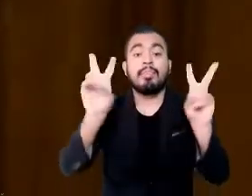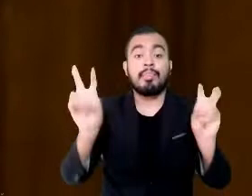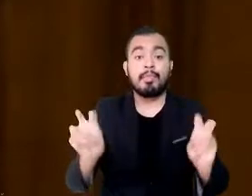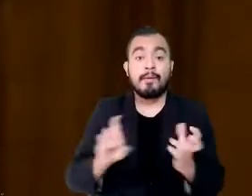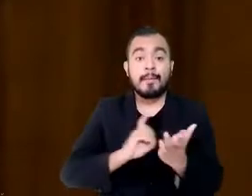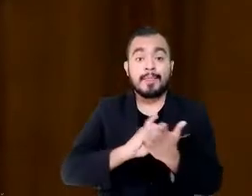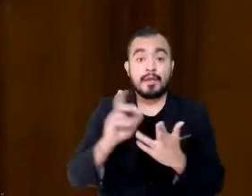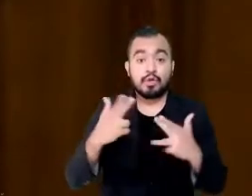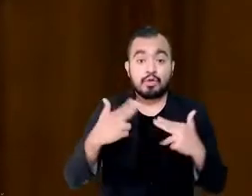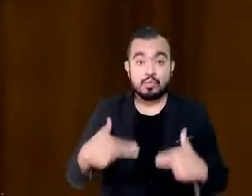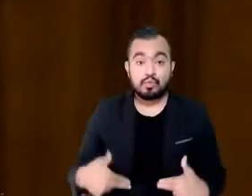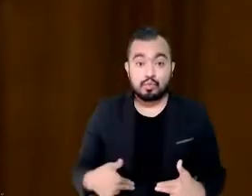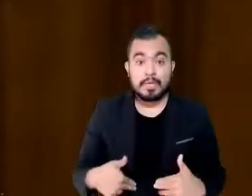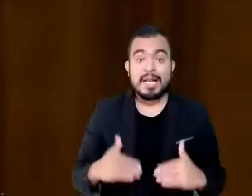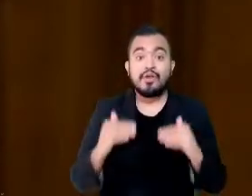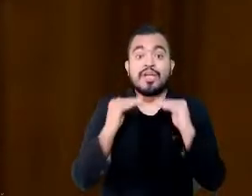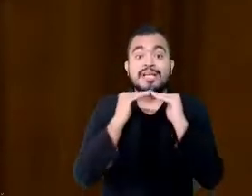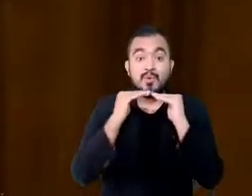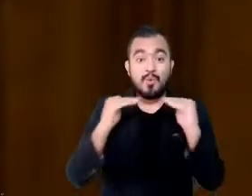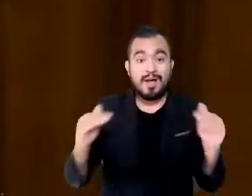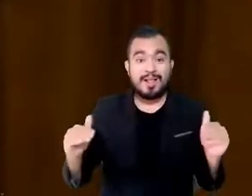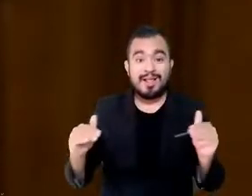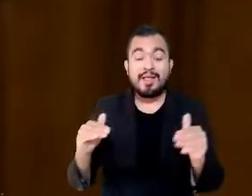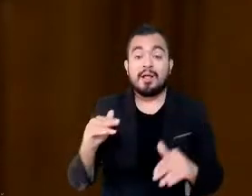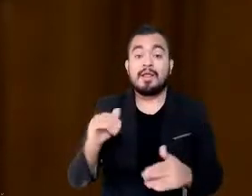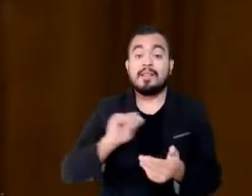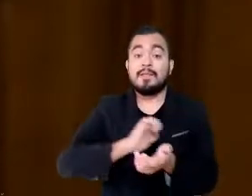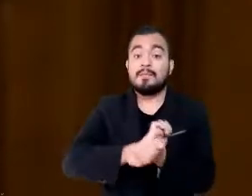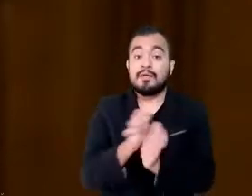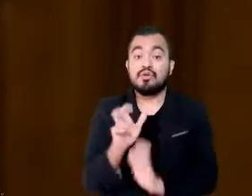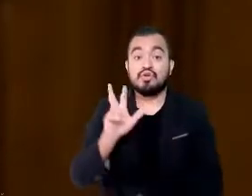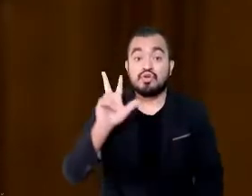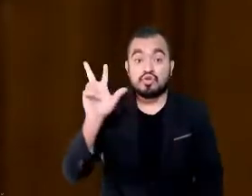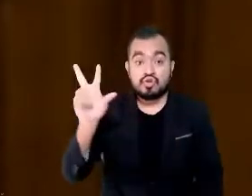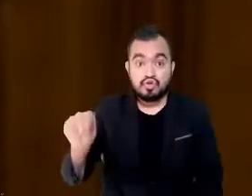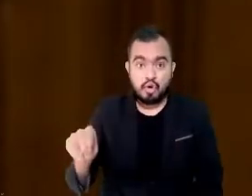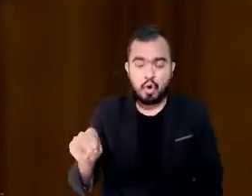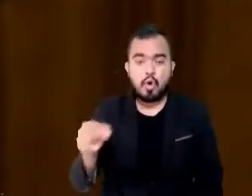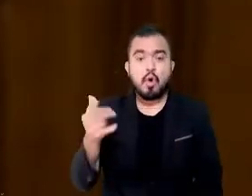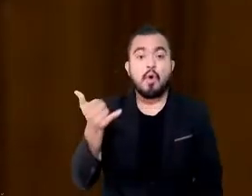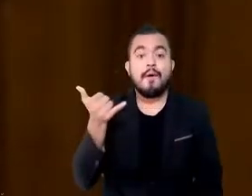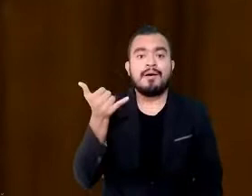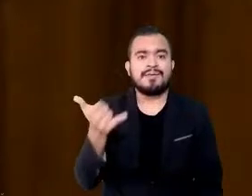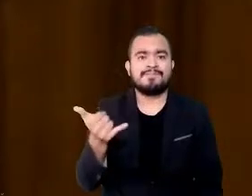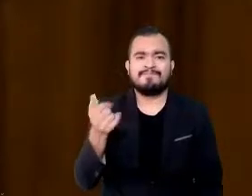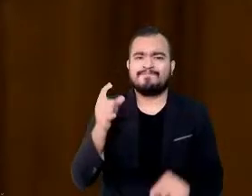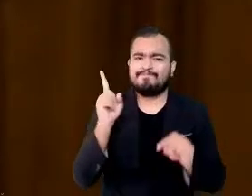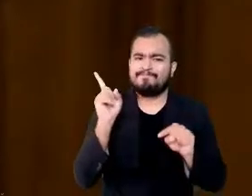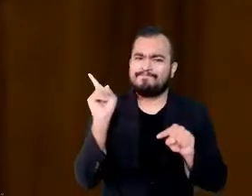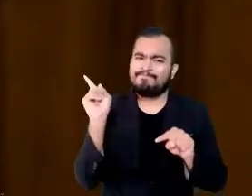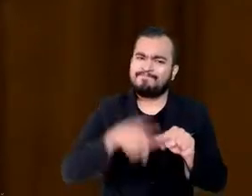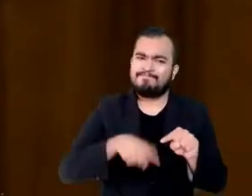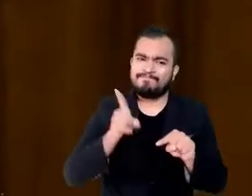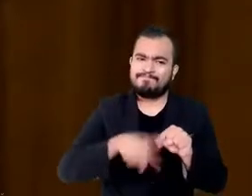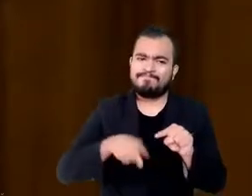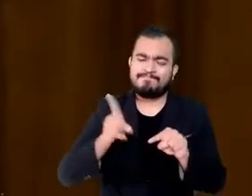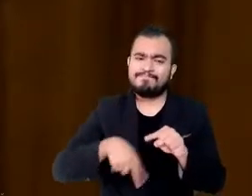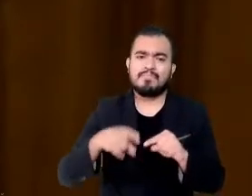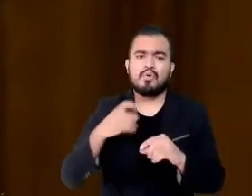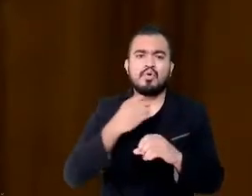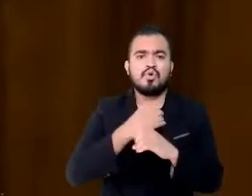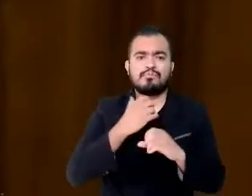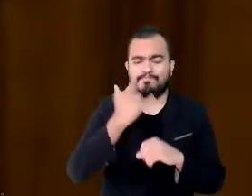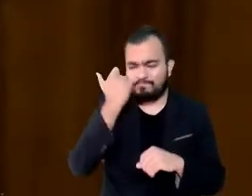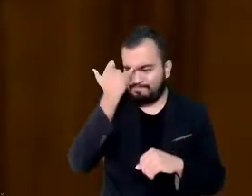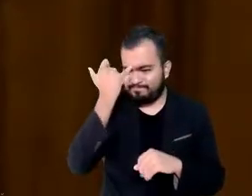igualdad, no discriminación y la eliminación de todo tipo de estereotipos,